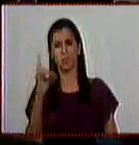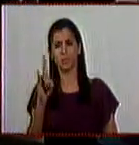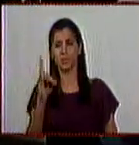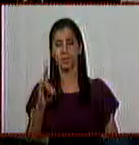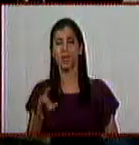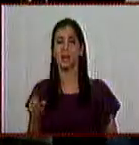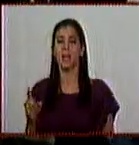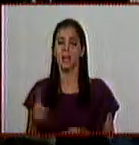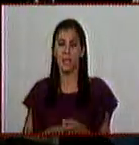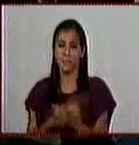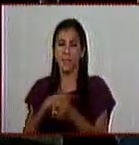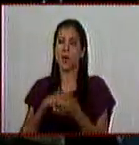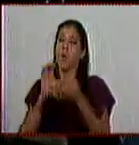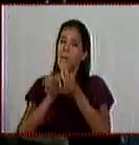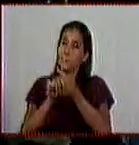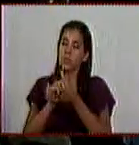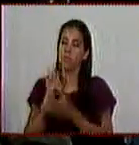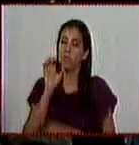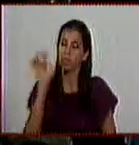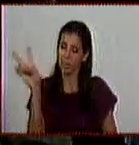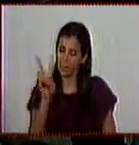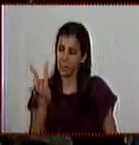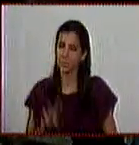hermano y amigo del pueblo